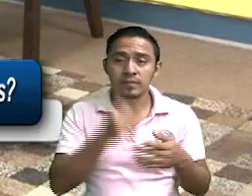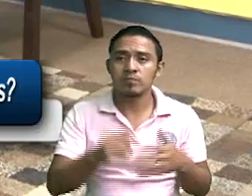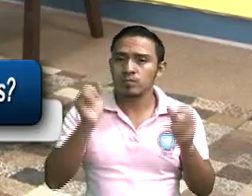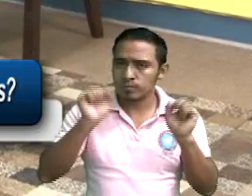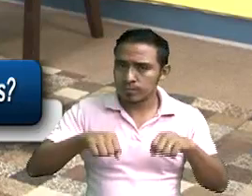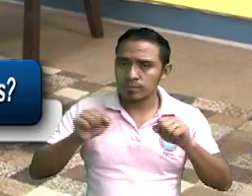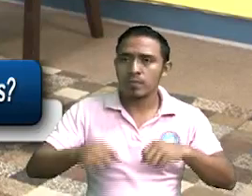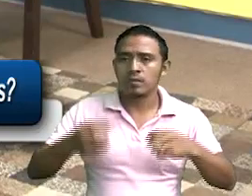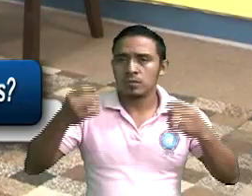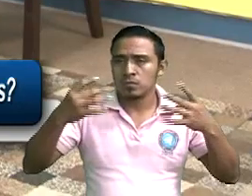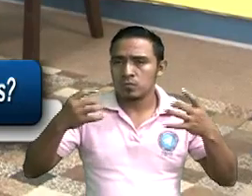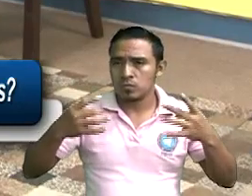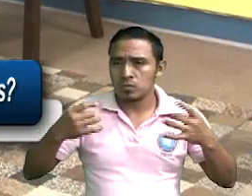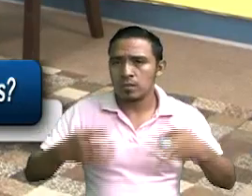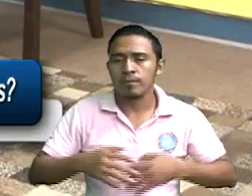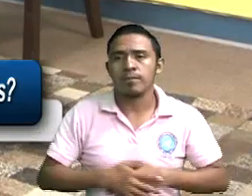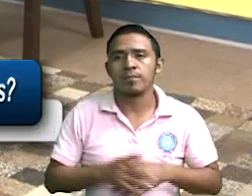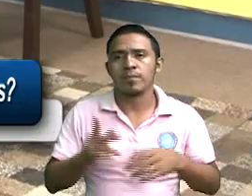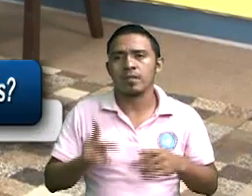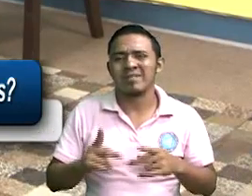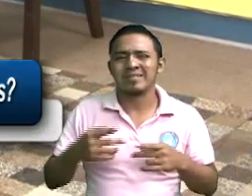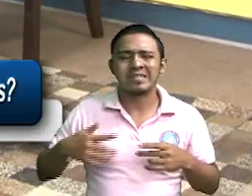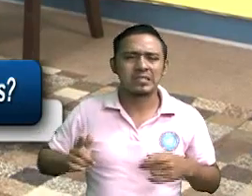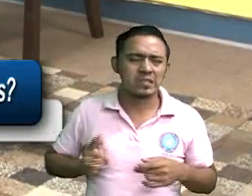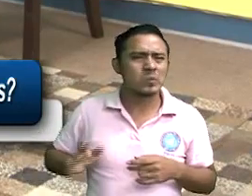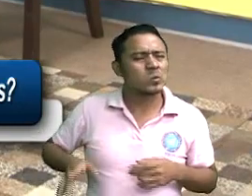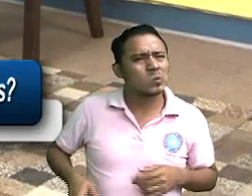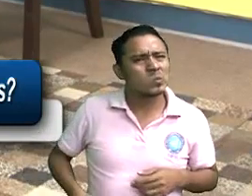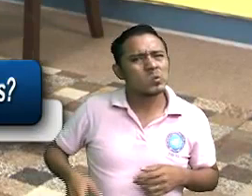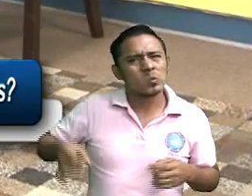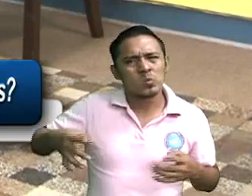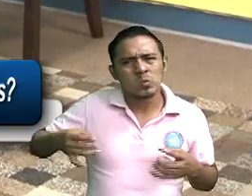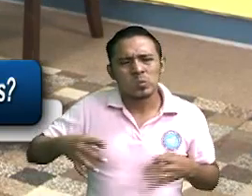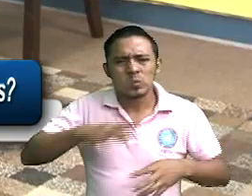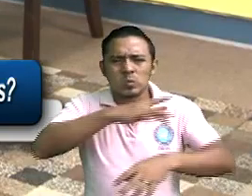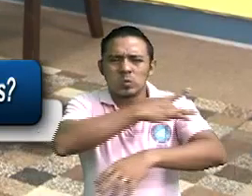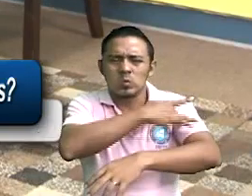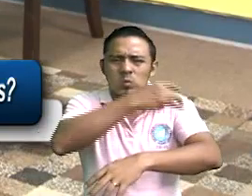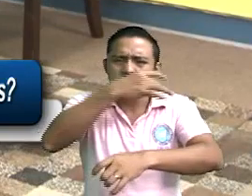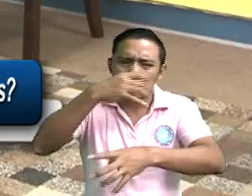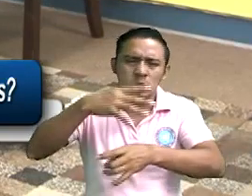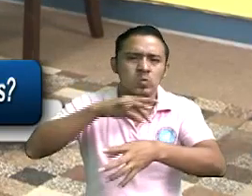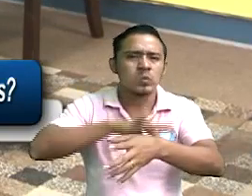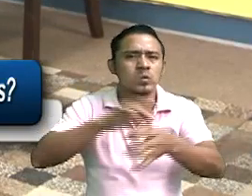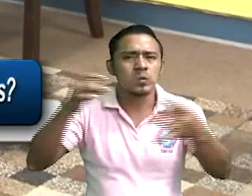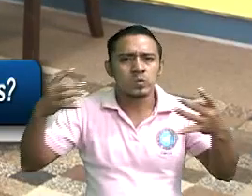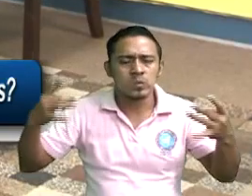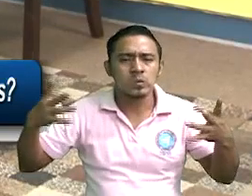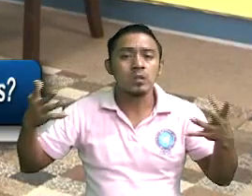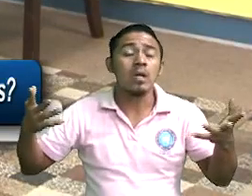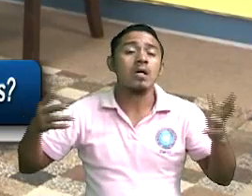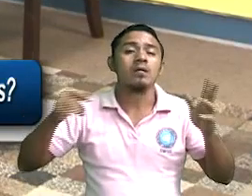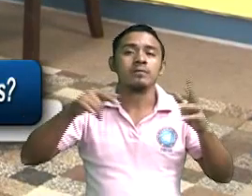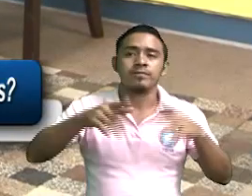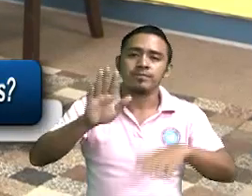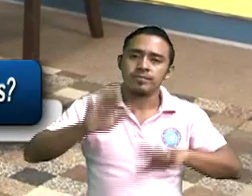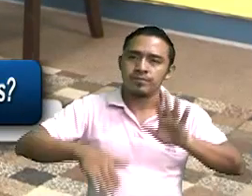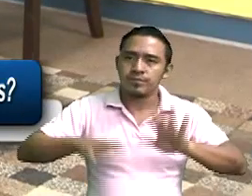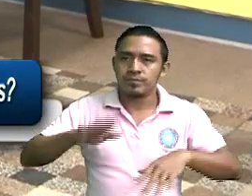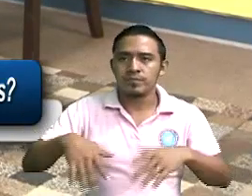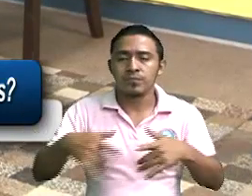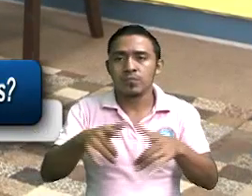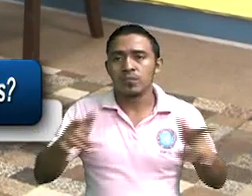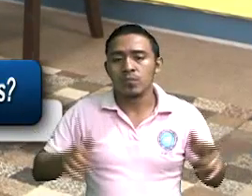doler. Entonces el paciente refiere dolor muscular, duele. Eso generalmente pasa en un